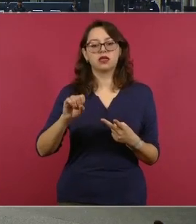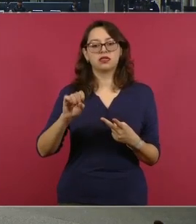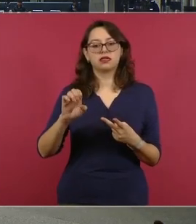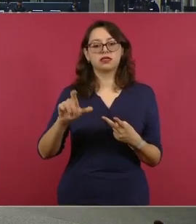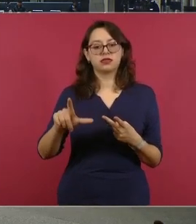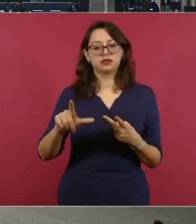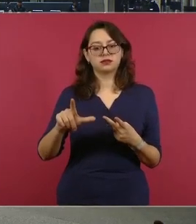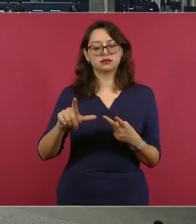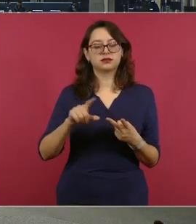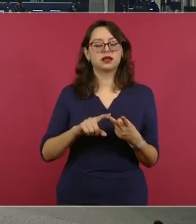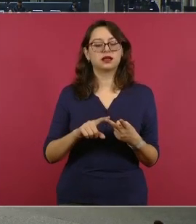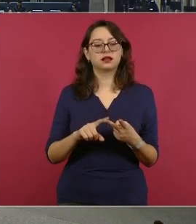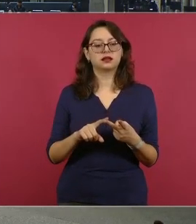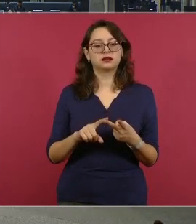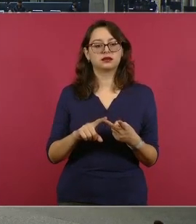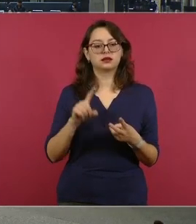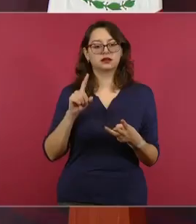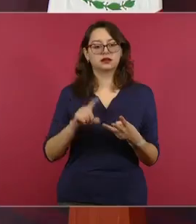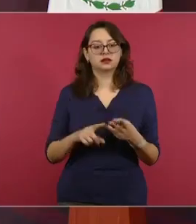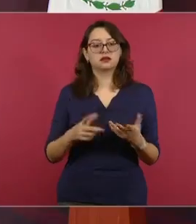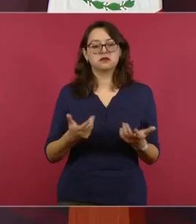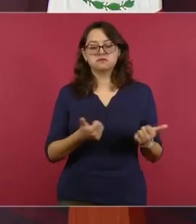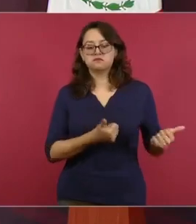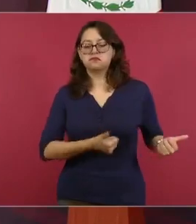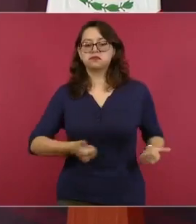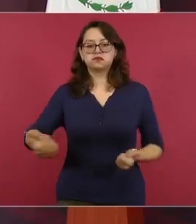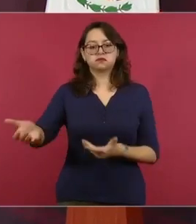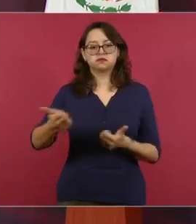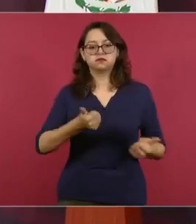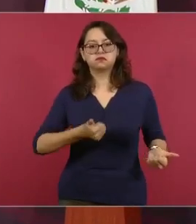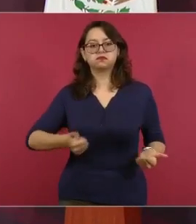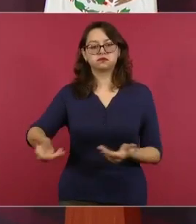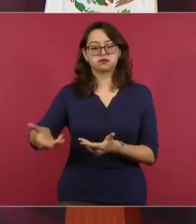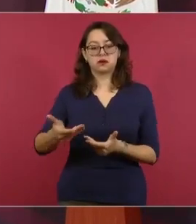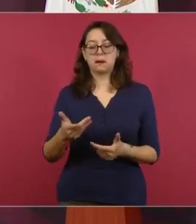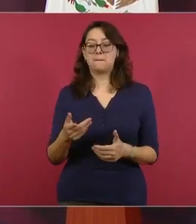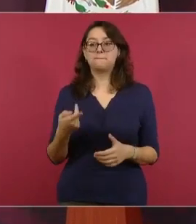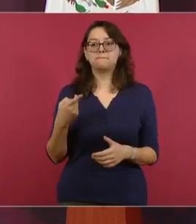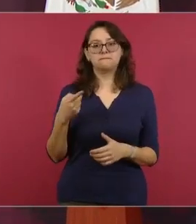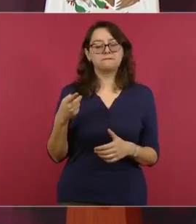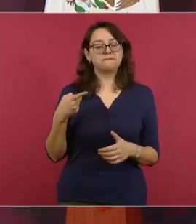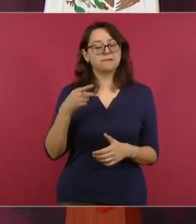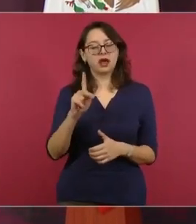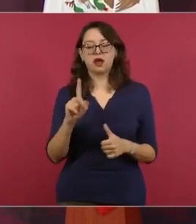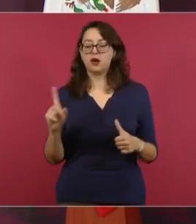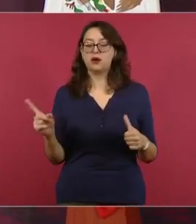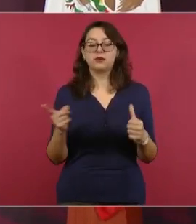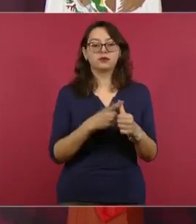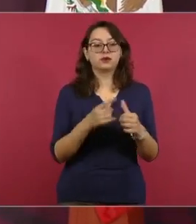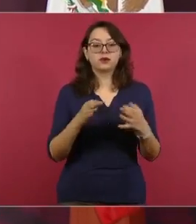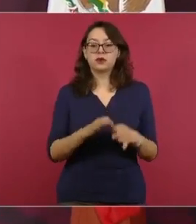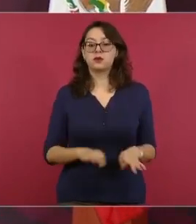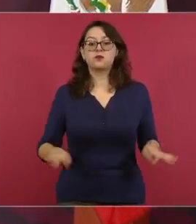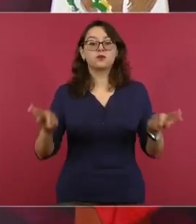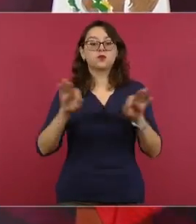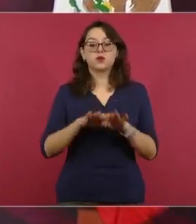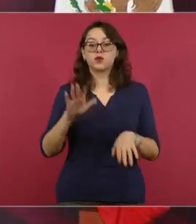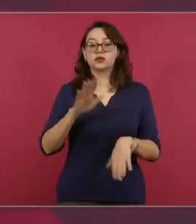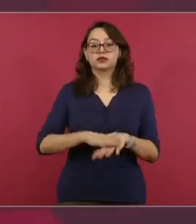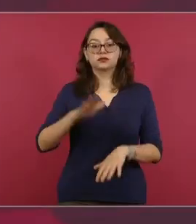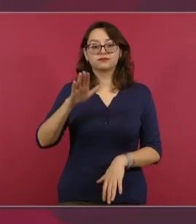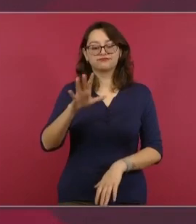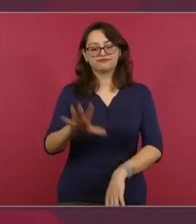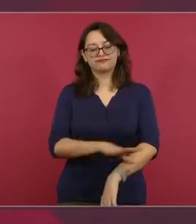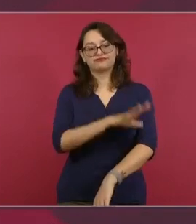diésel. Lo que queremos pues es restablecer primero el servicio de